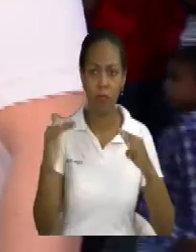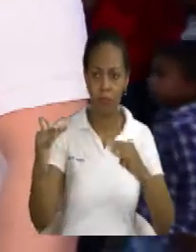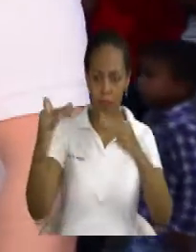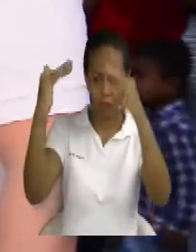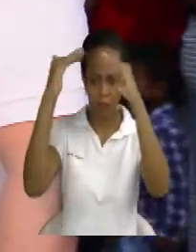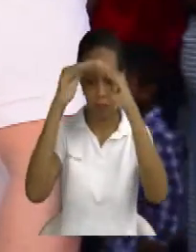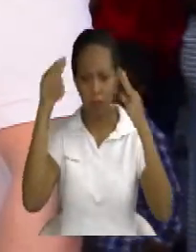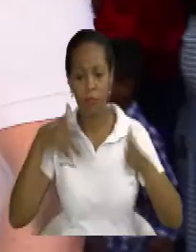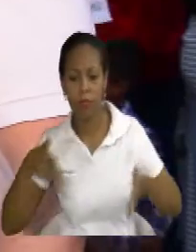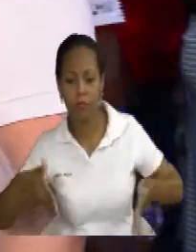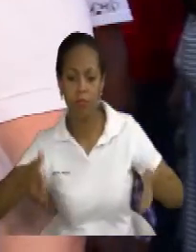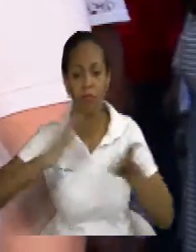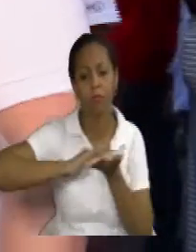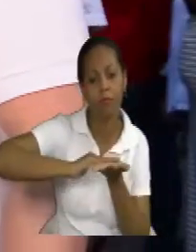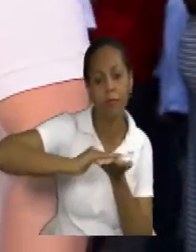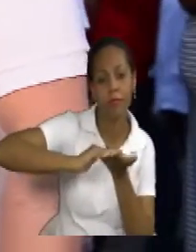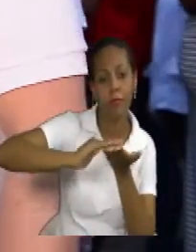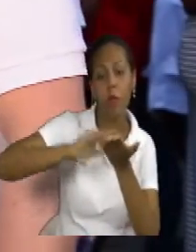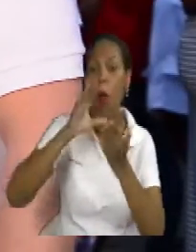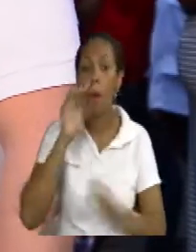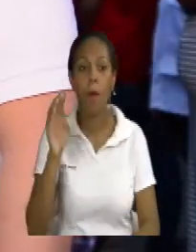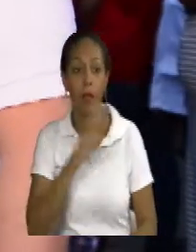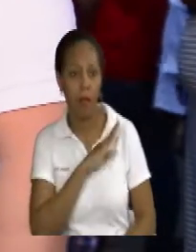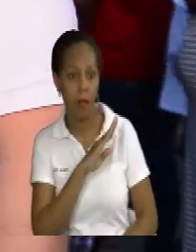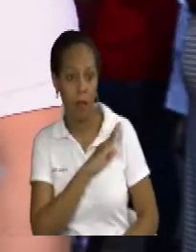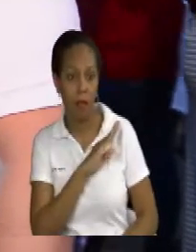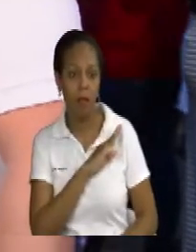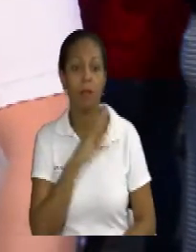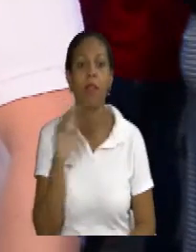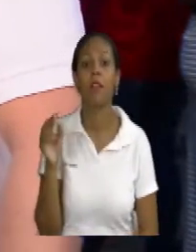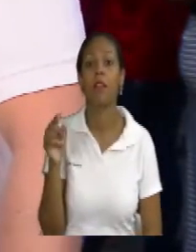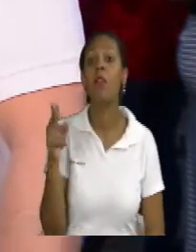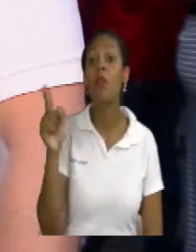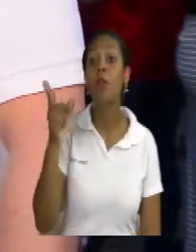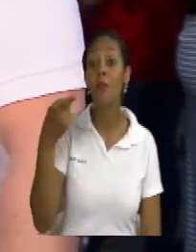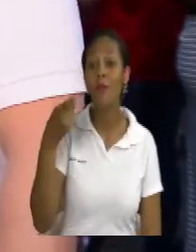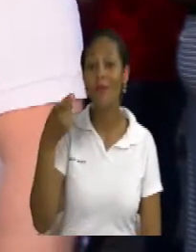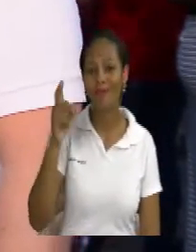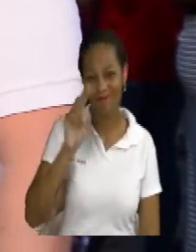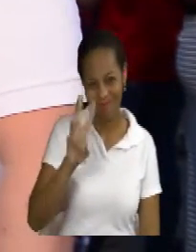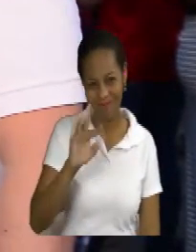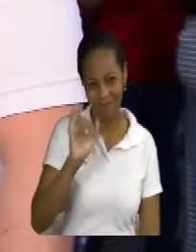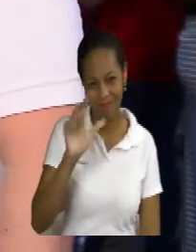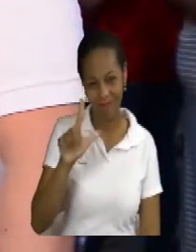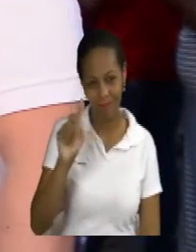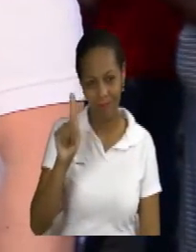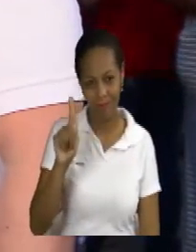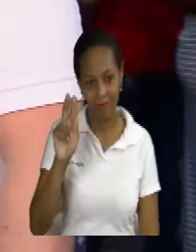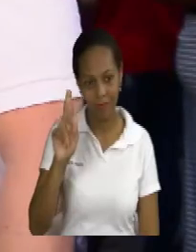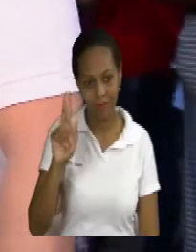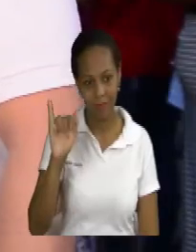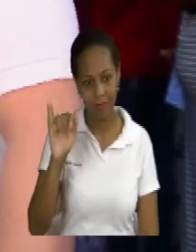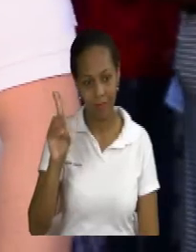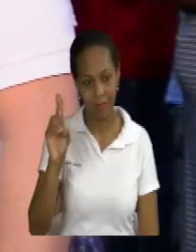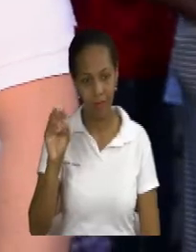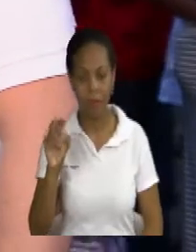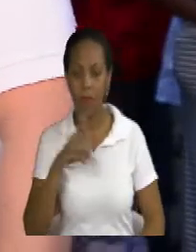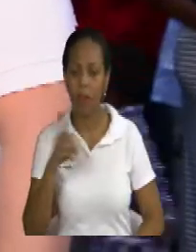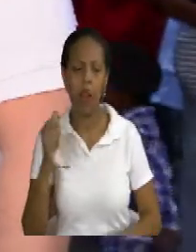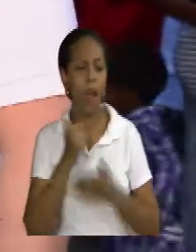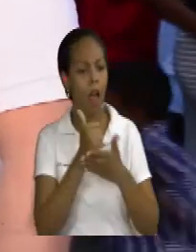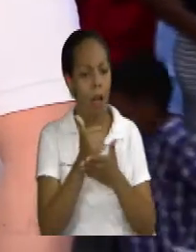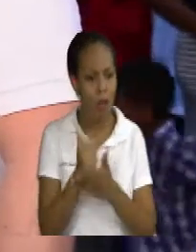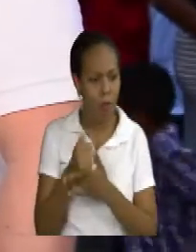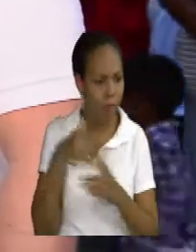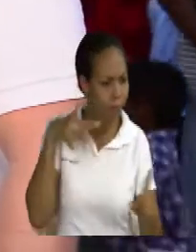mano del exalcalde Wilfrido Zurraga escenarios deportivos para la integración familiar, para el fortalecimiento de la cultura, y ese es un